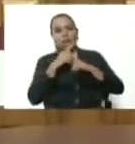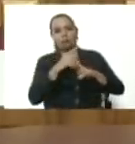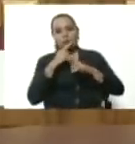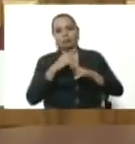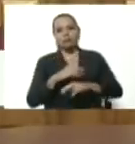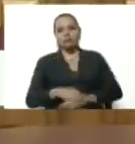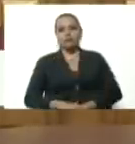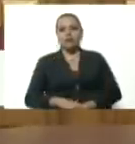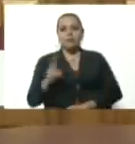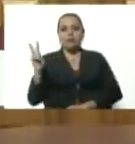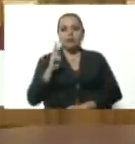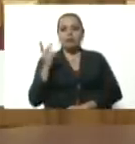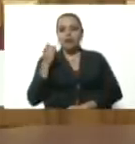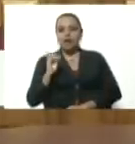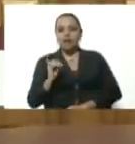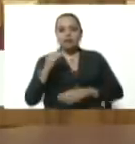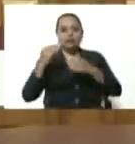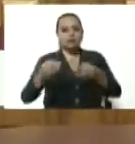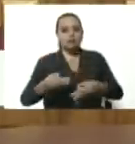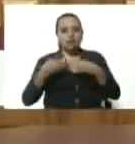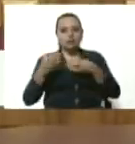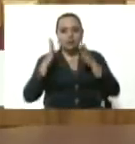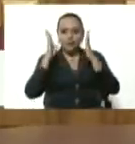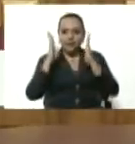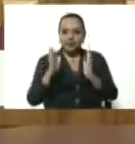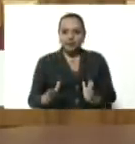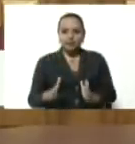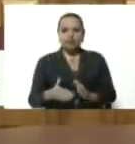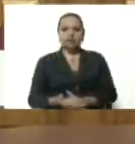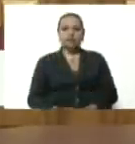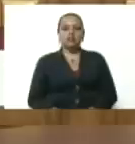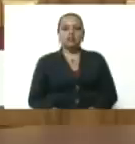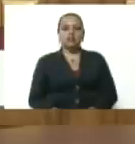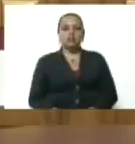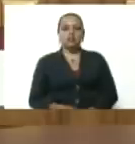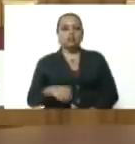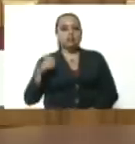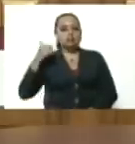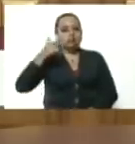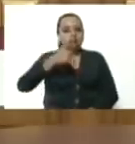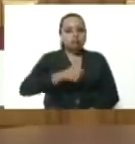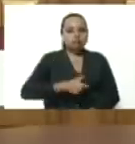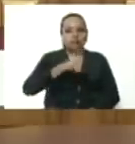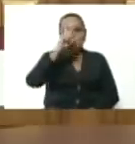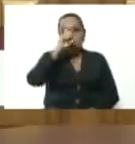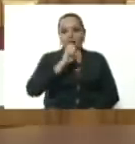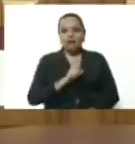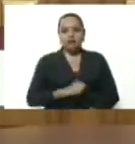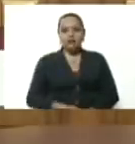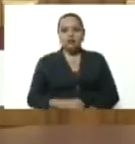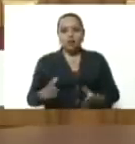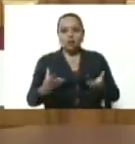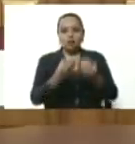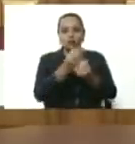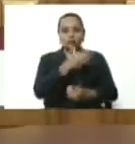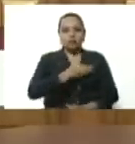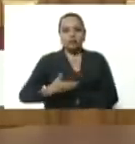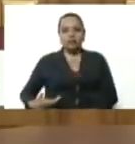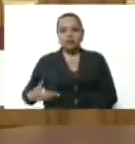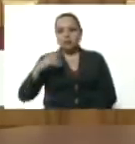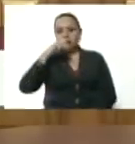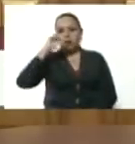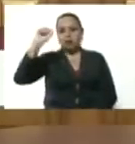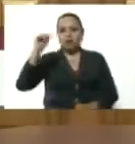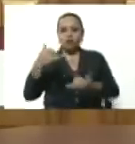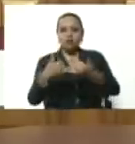Venezuela ha mantenido, sobre todo en estos años y en particular con el presidente Nicolás Maduro, una